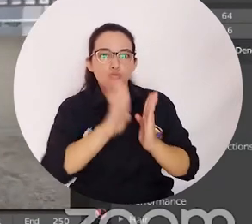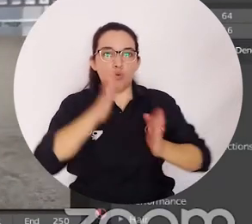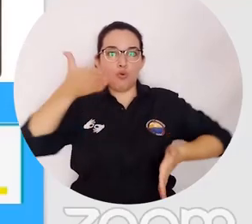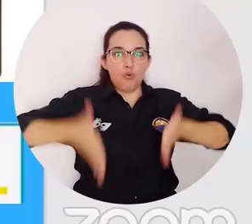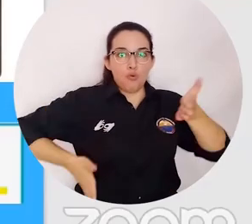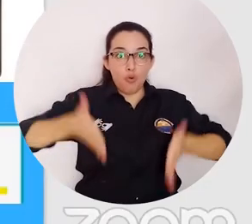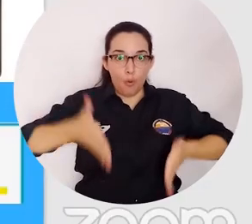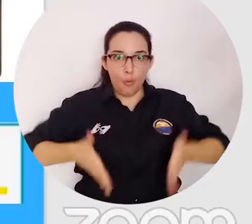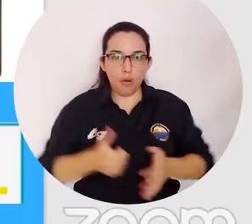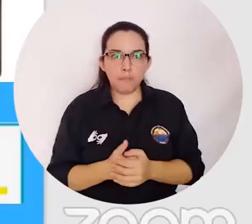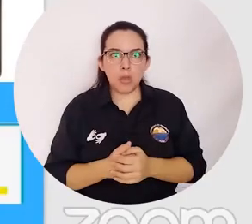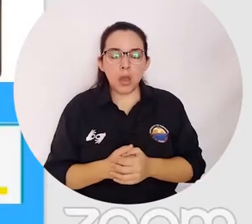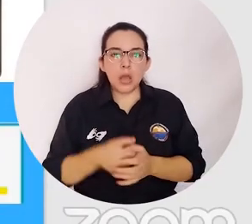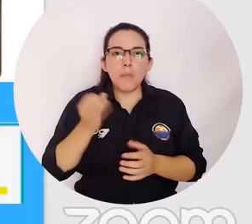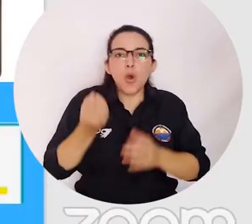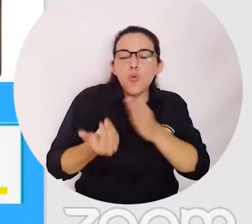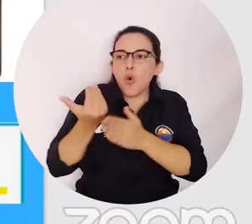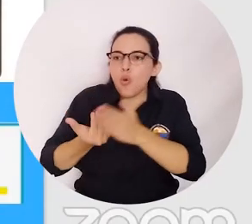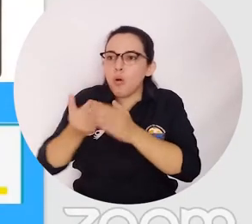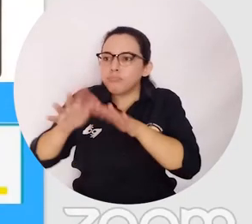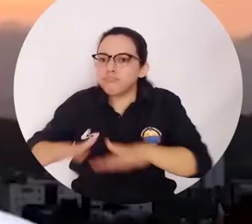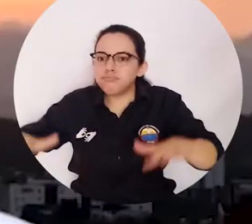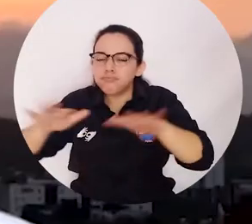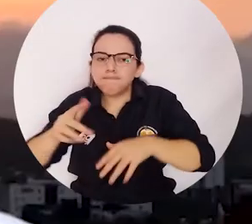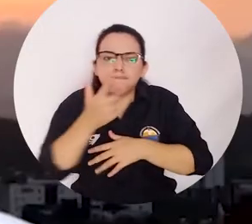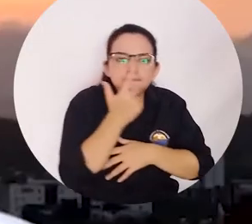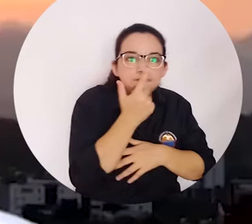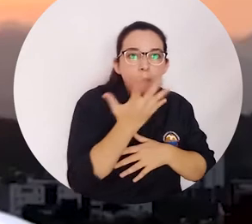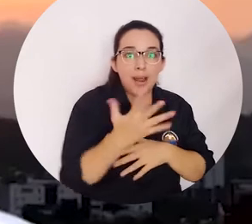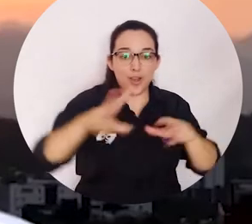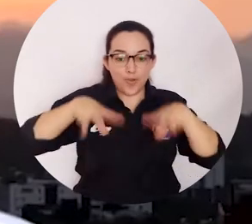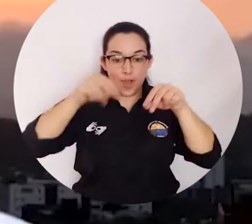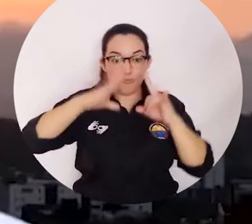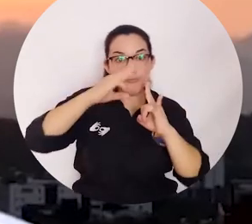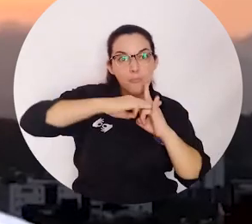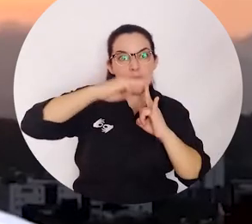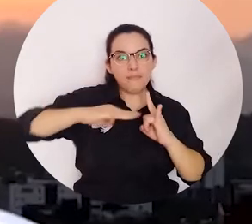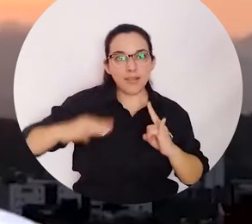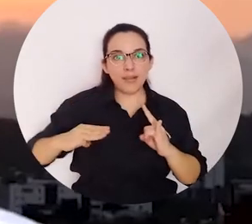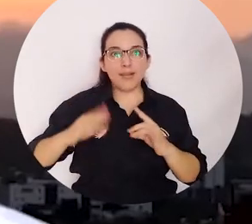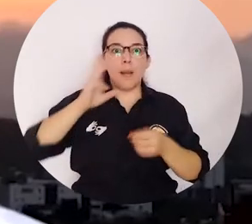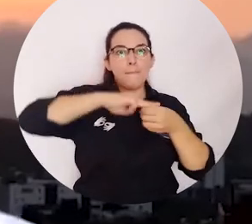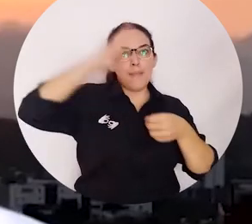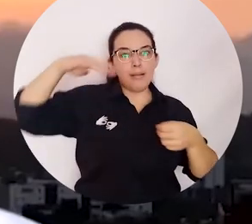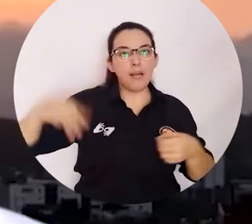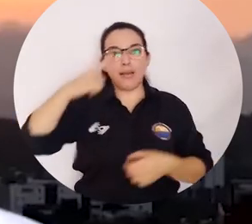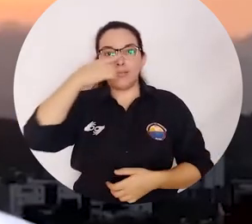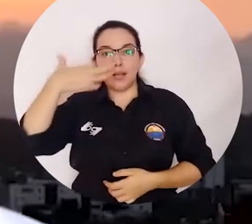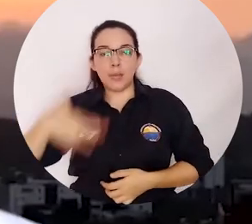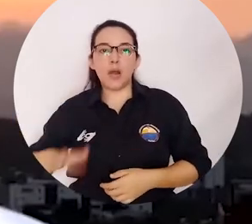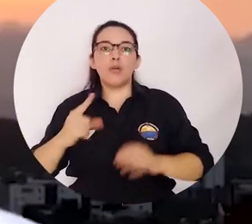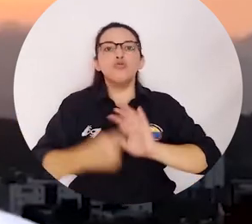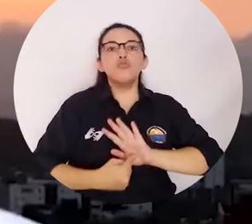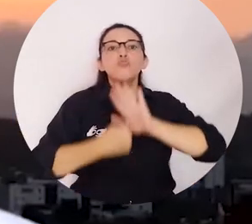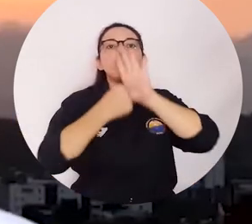vez exploramos campos nuevos para que la sociedad del Magdalena de Santa Marta se ilustre y